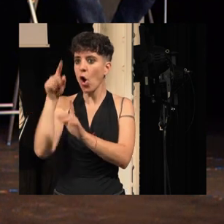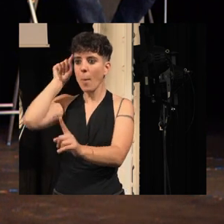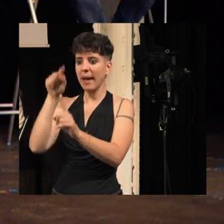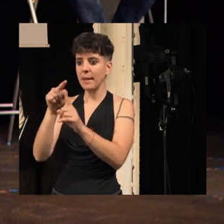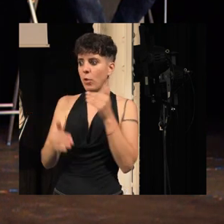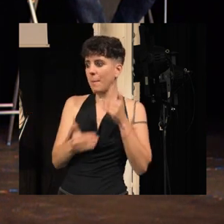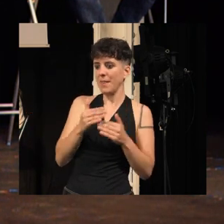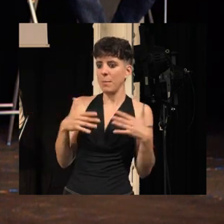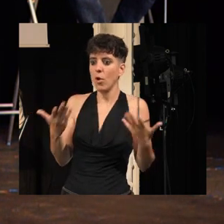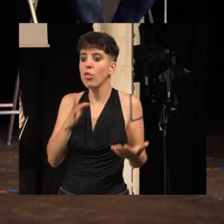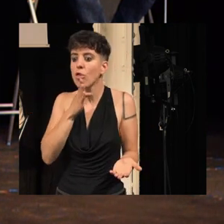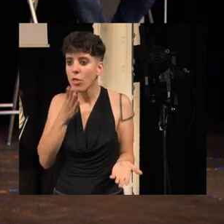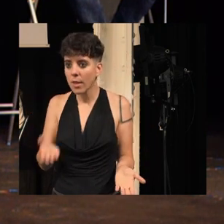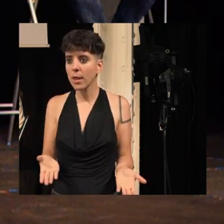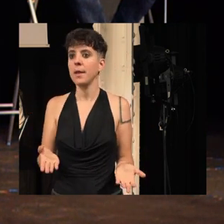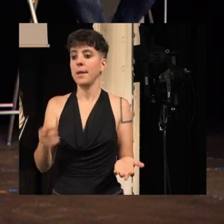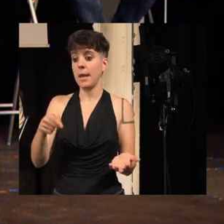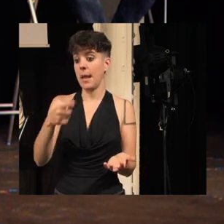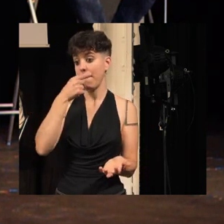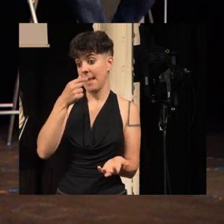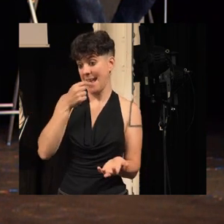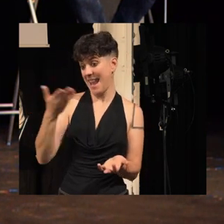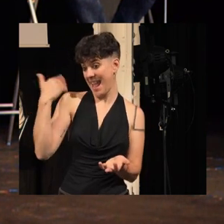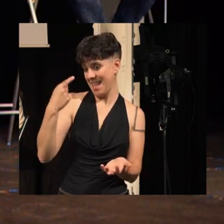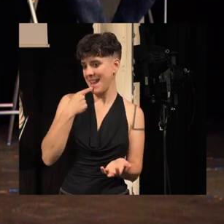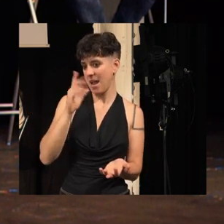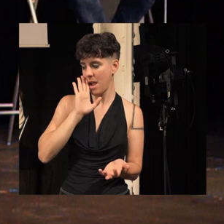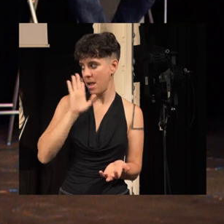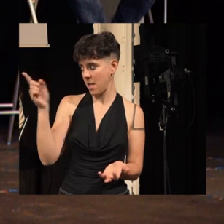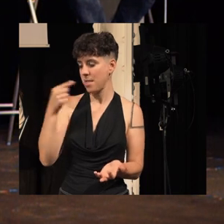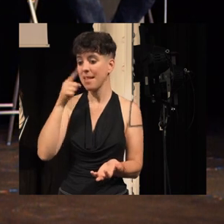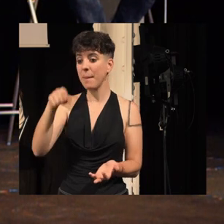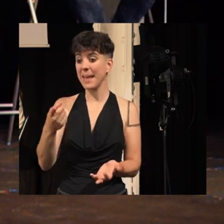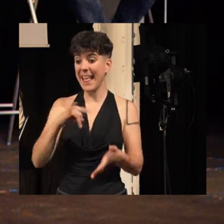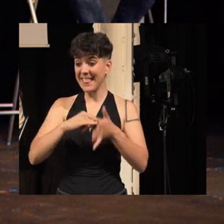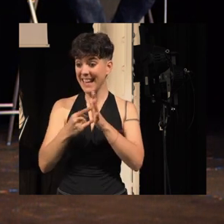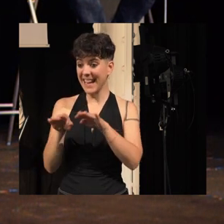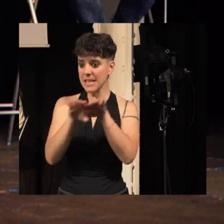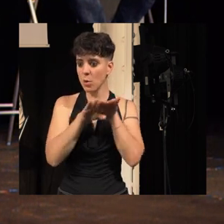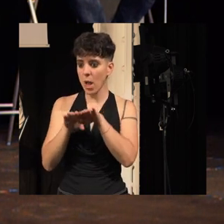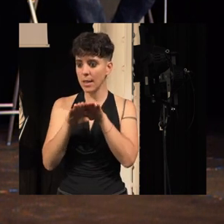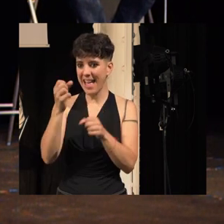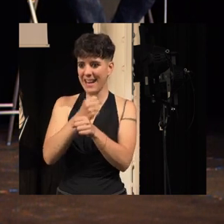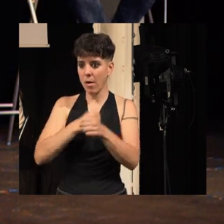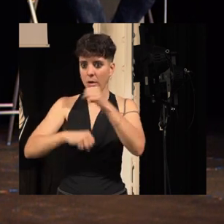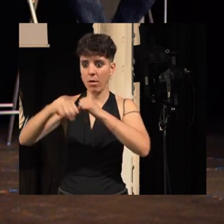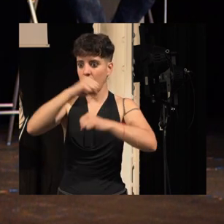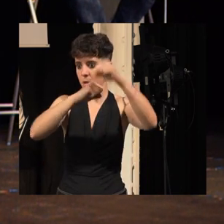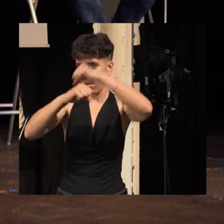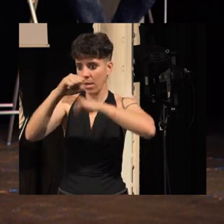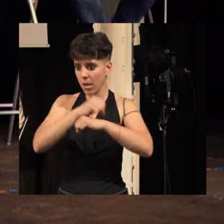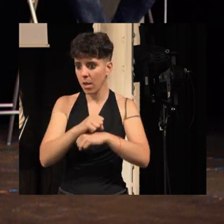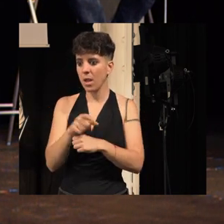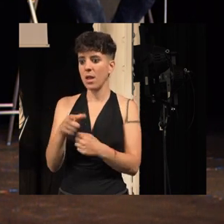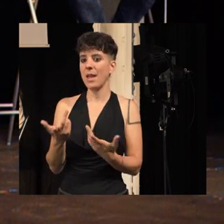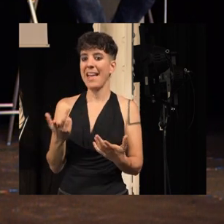pasa. Lo marcaba también Miquel ayer, la sobrecarga que tienen las técnicas de igualdad. O sea, no hemos tenido un debate sobre dónde se tienen que ubicar